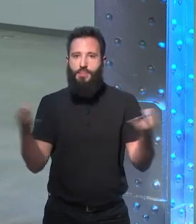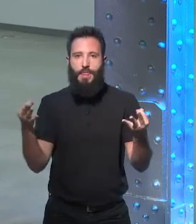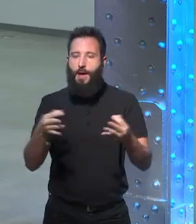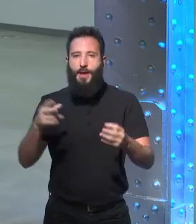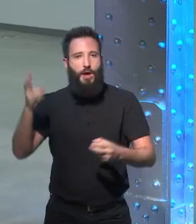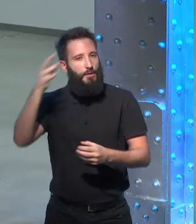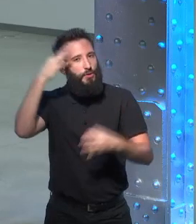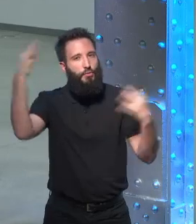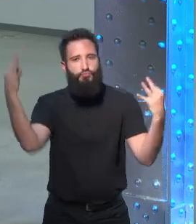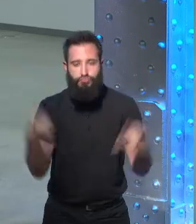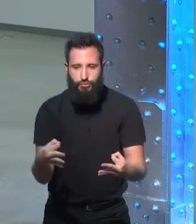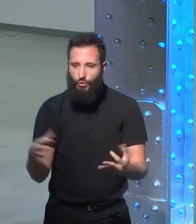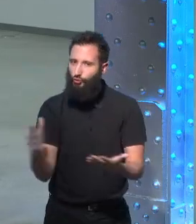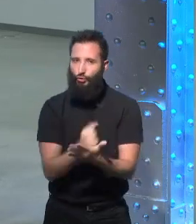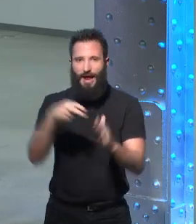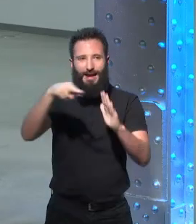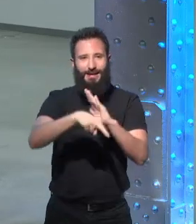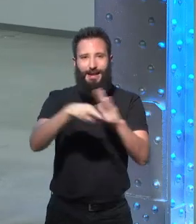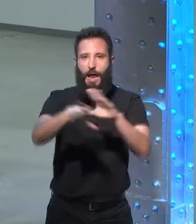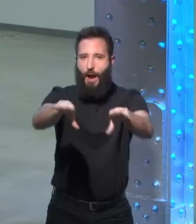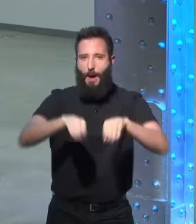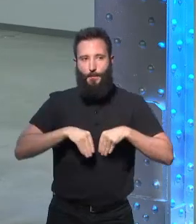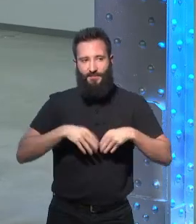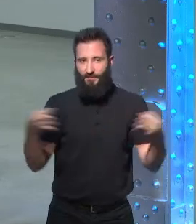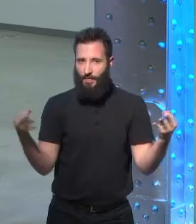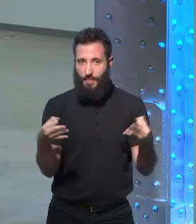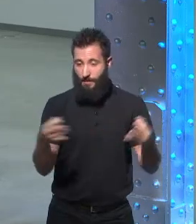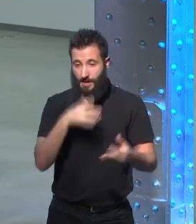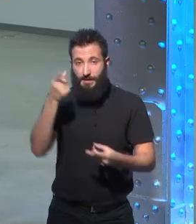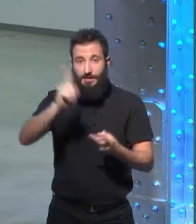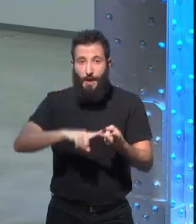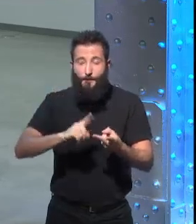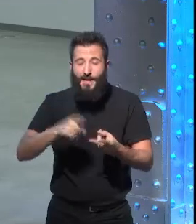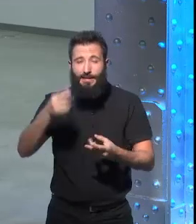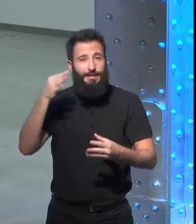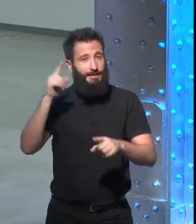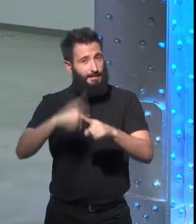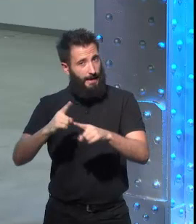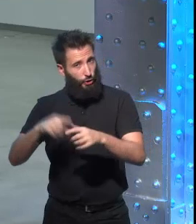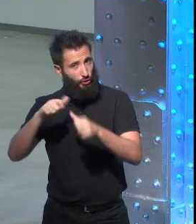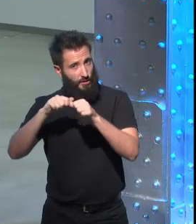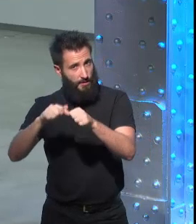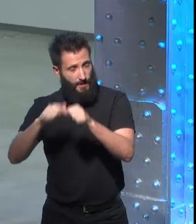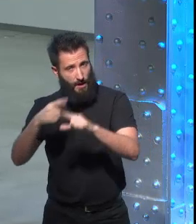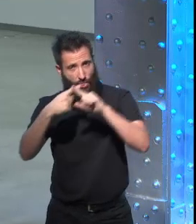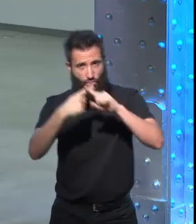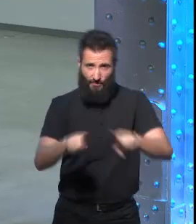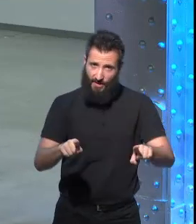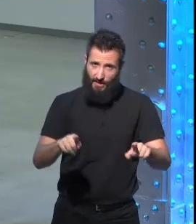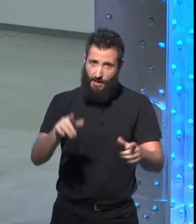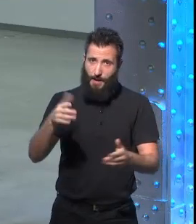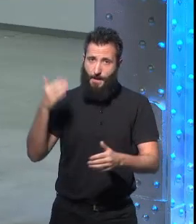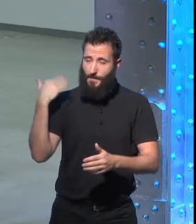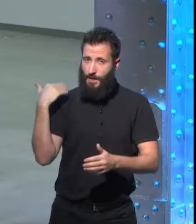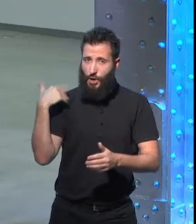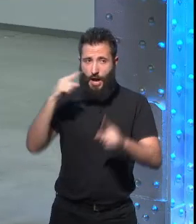mismo sentido común y las mismas reglas, ¿no? También por sexos, diferenciado en la